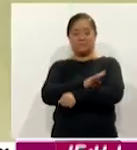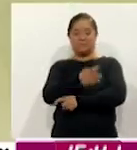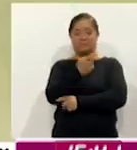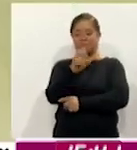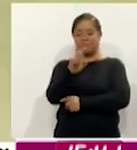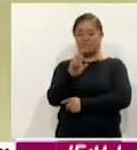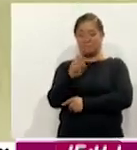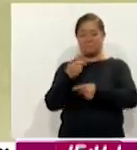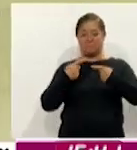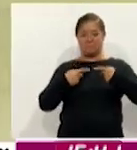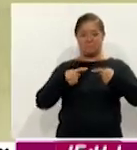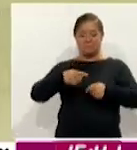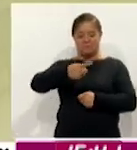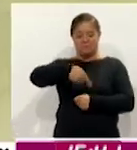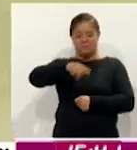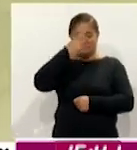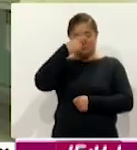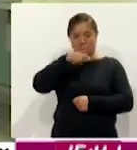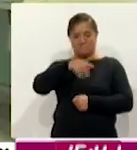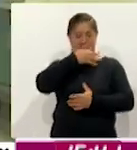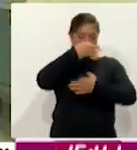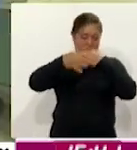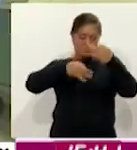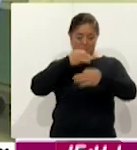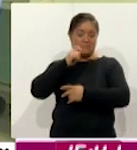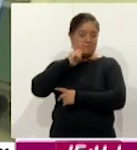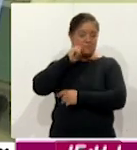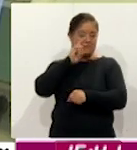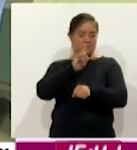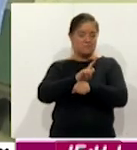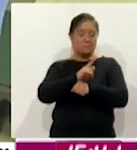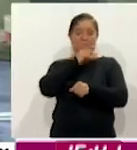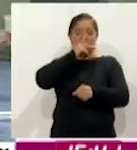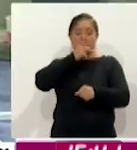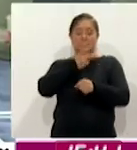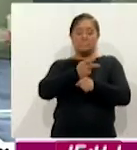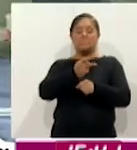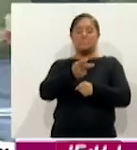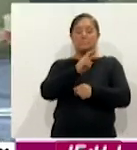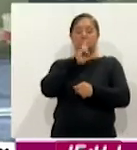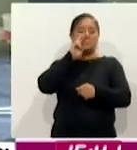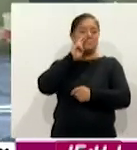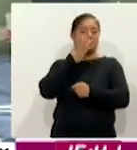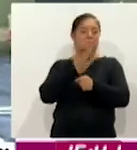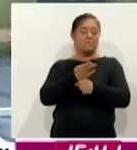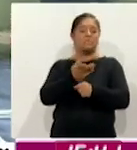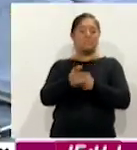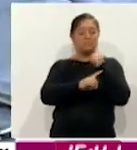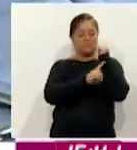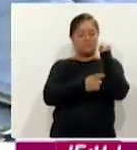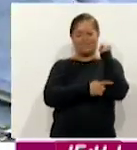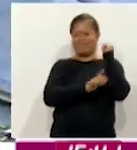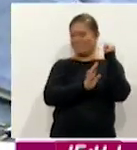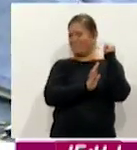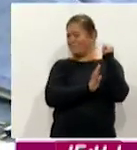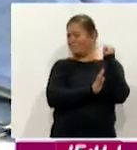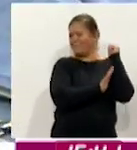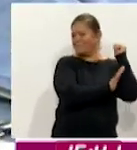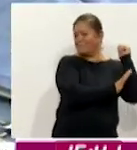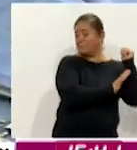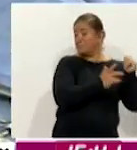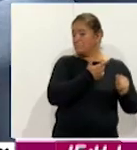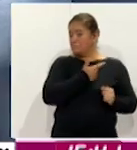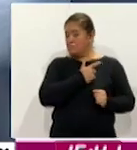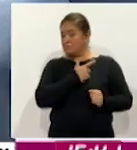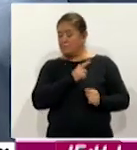130 pacientes con la finalidad de promover la sexualidad y paternidad responsable, evitar embarazos no deseados, así como cerrar ciclos reproductivos